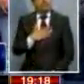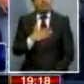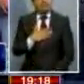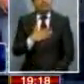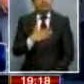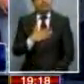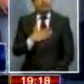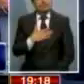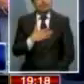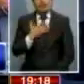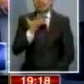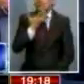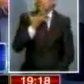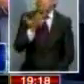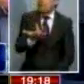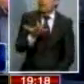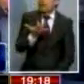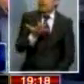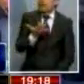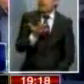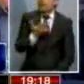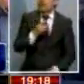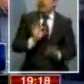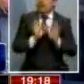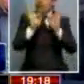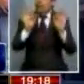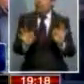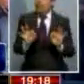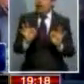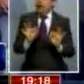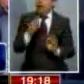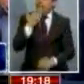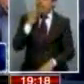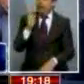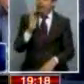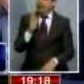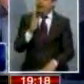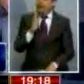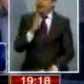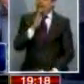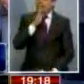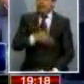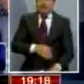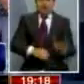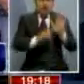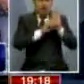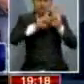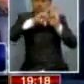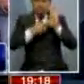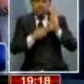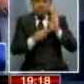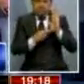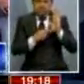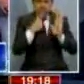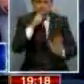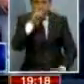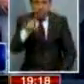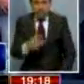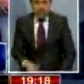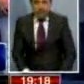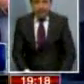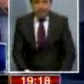Y yo me pregunto, ¿por qué para mejorar la educación tenemos que hacer entero de nuevo la Constitución?